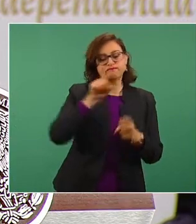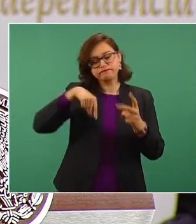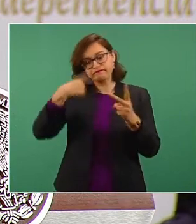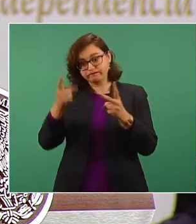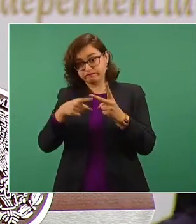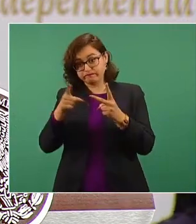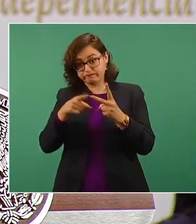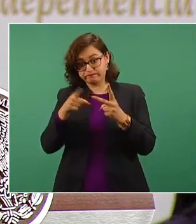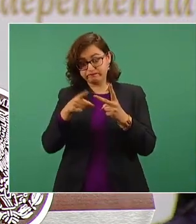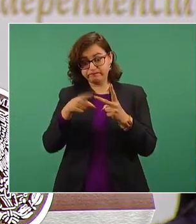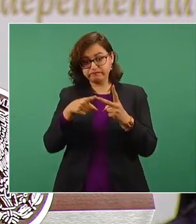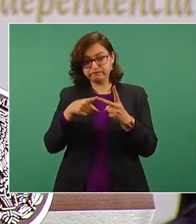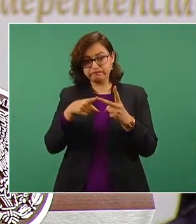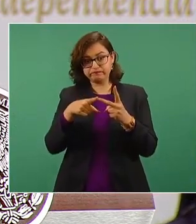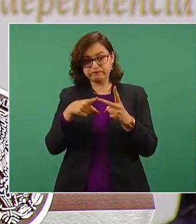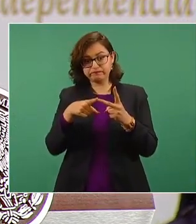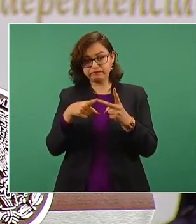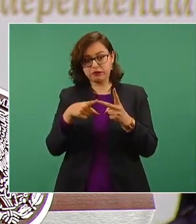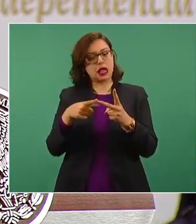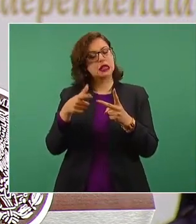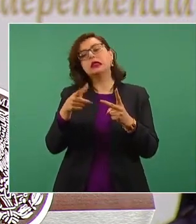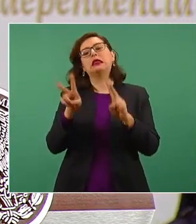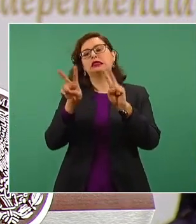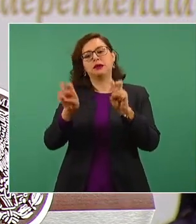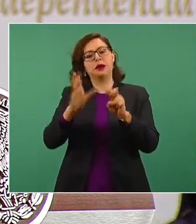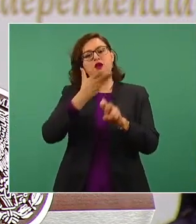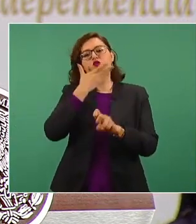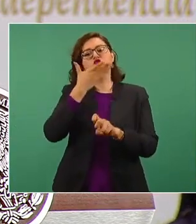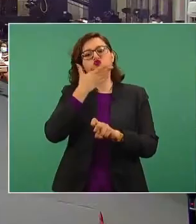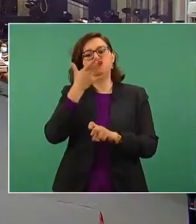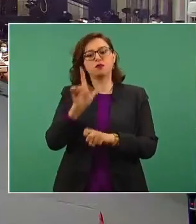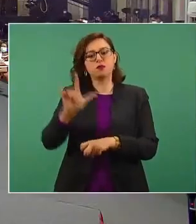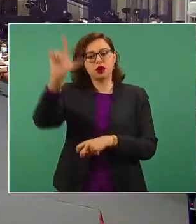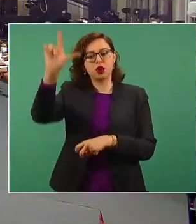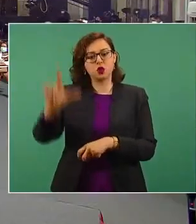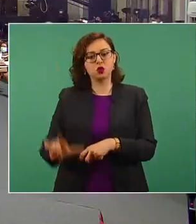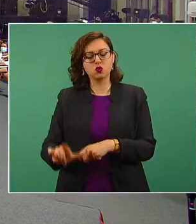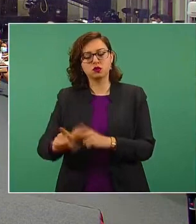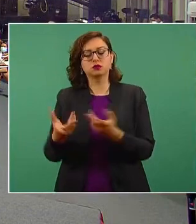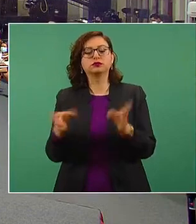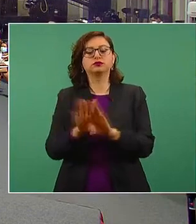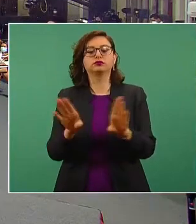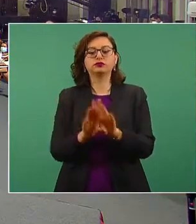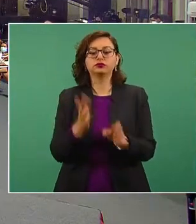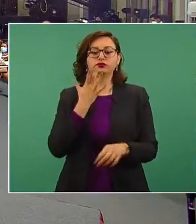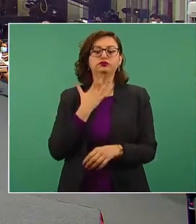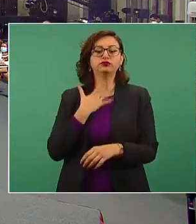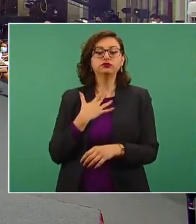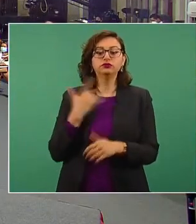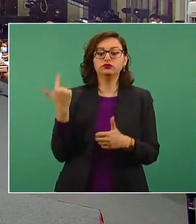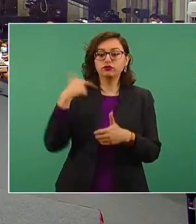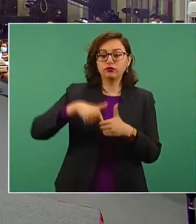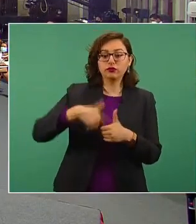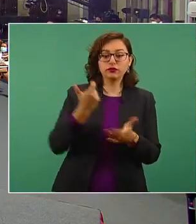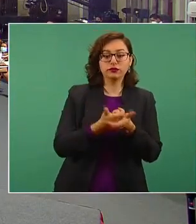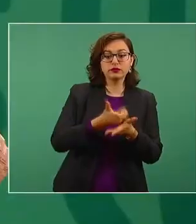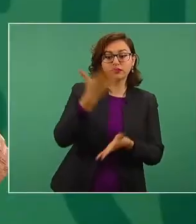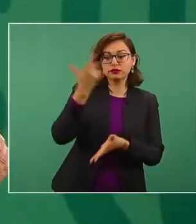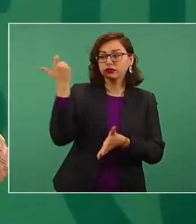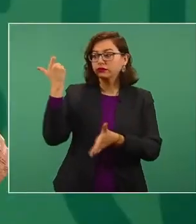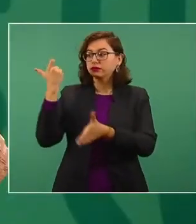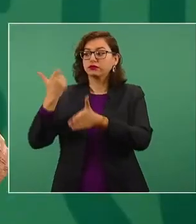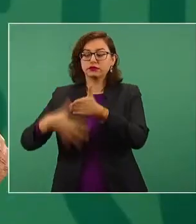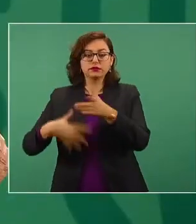informamos sobre lo que hacemos todos los lunes acerca del precio de los combustibles, el quién es